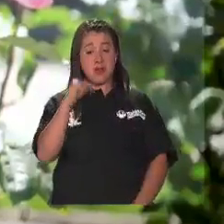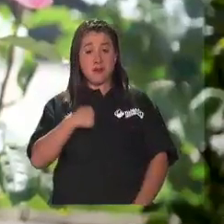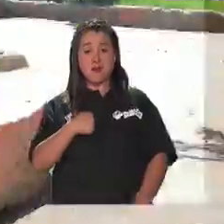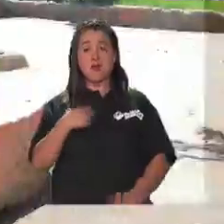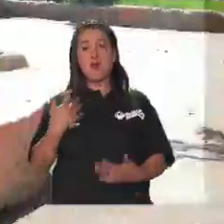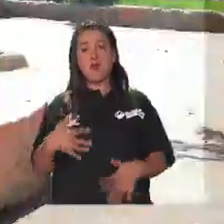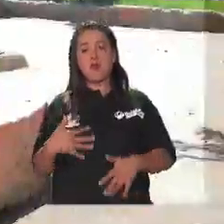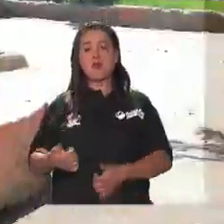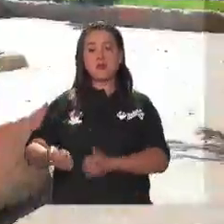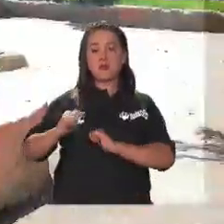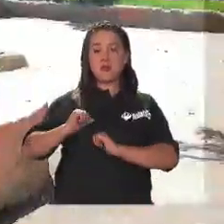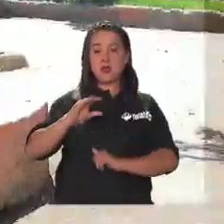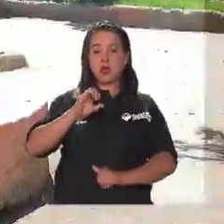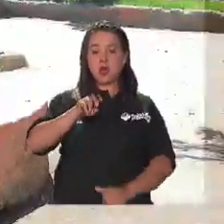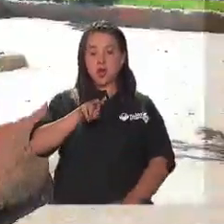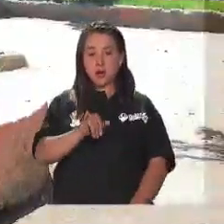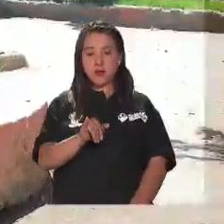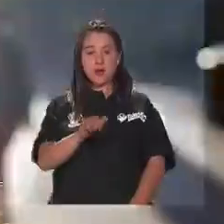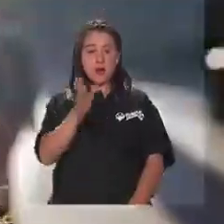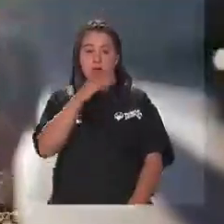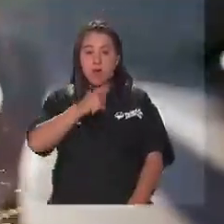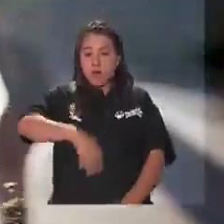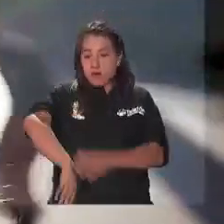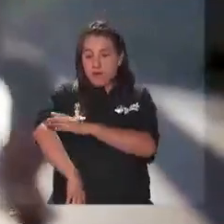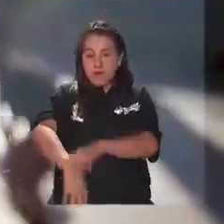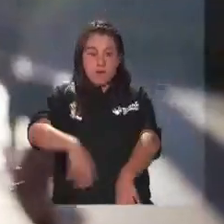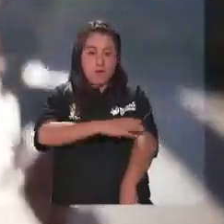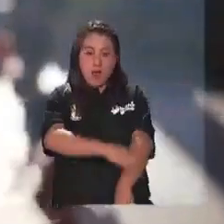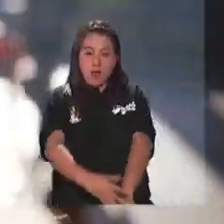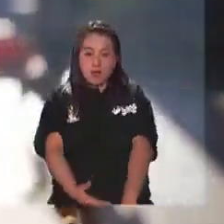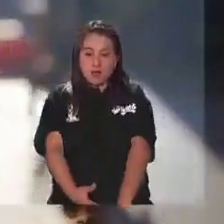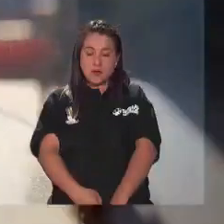todo un desafío. Soy Connie Larenas y no tengo los brazos.